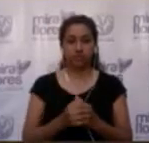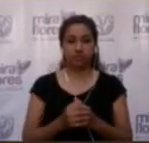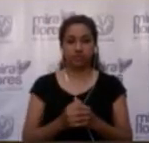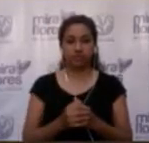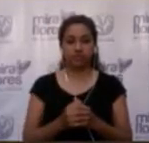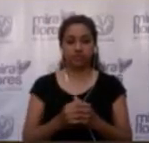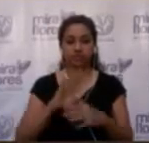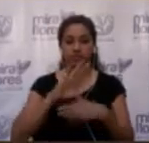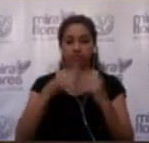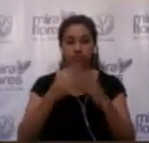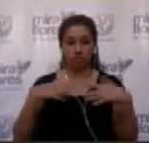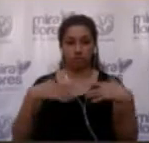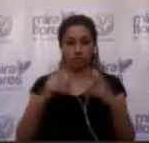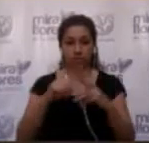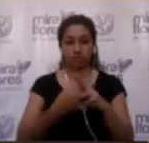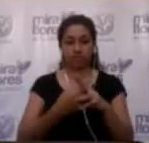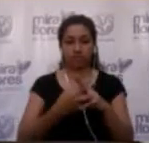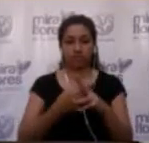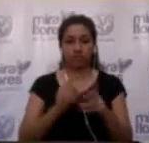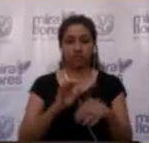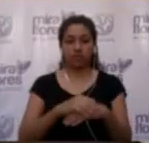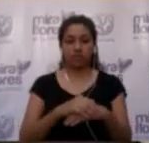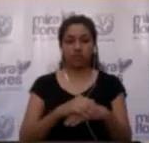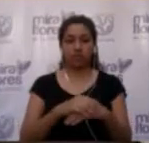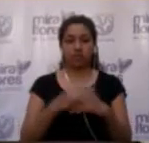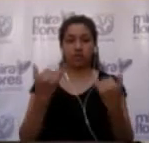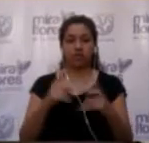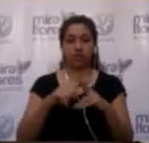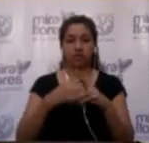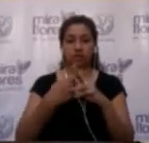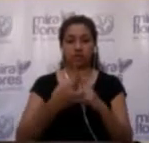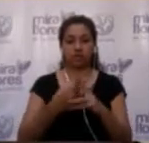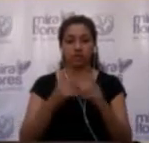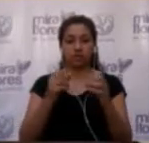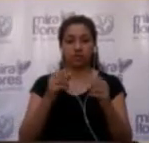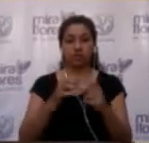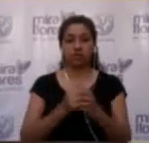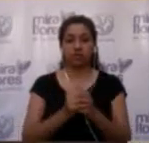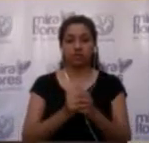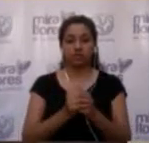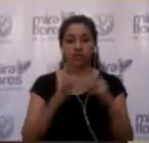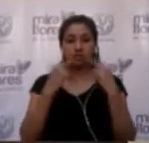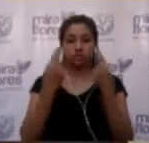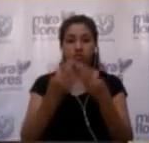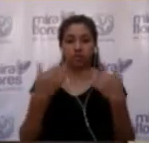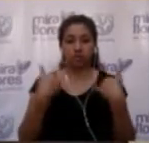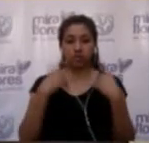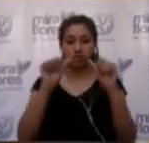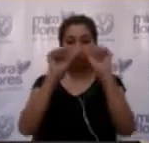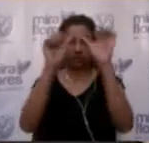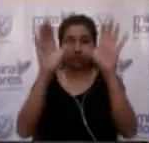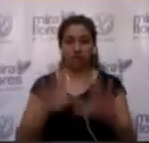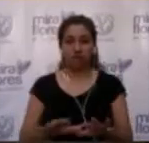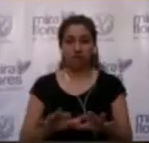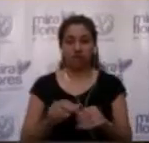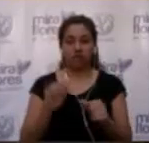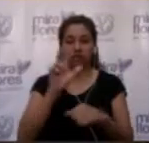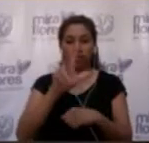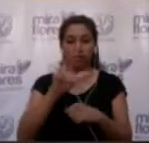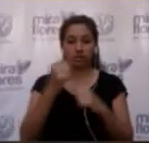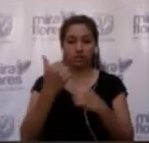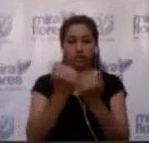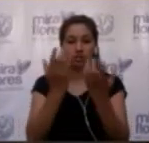Presente. Hay con el señor alcalde. Con el quórum reglamentario damos por instalada la sesión. Tenemos un acta de fecha 3 de